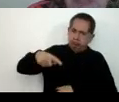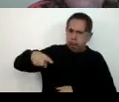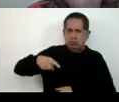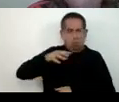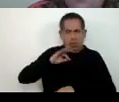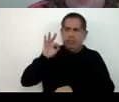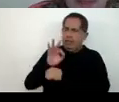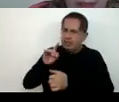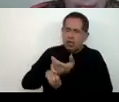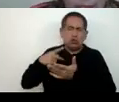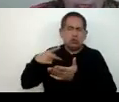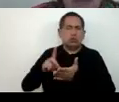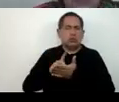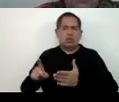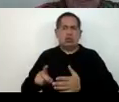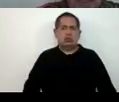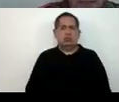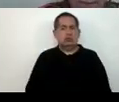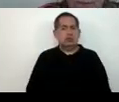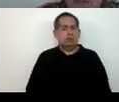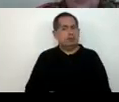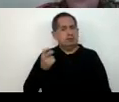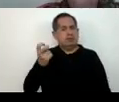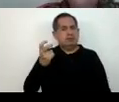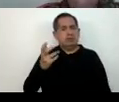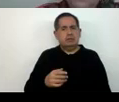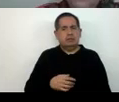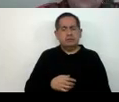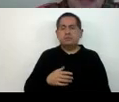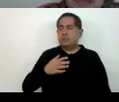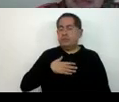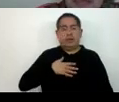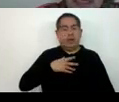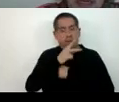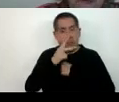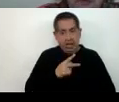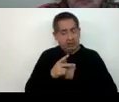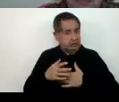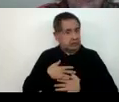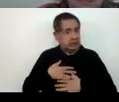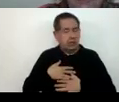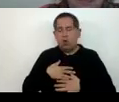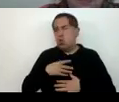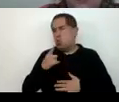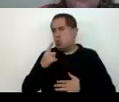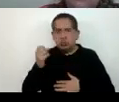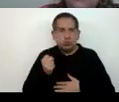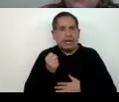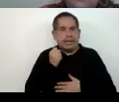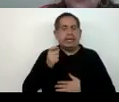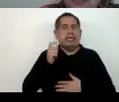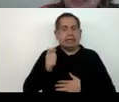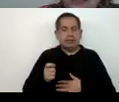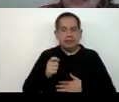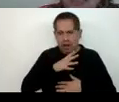defiendan y los promuevan. Y bueno, en nuestro país, pues, afortunadamente